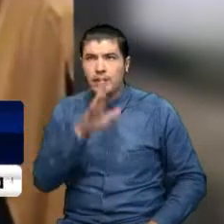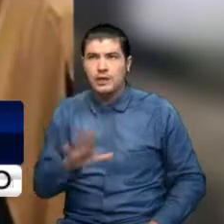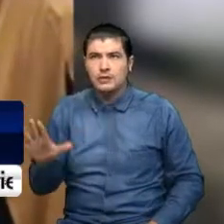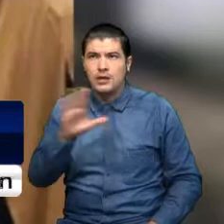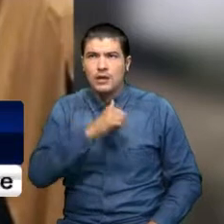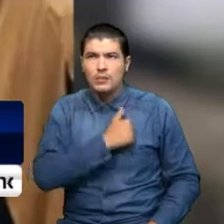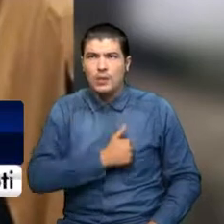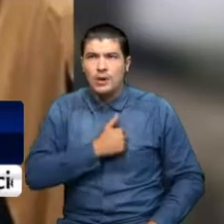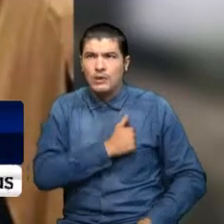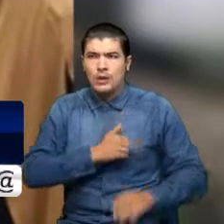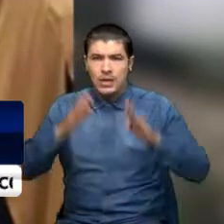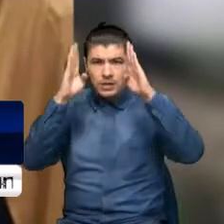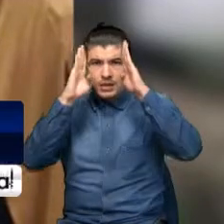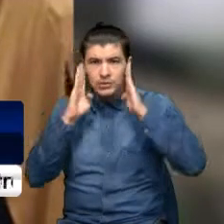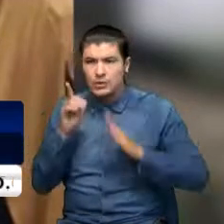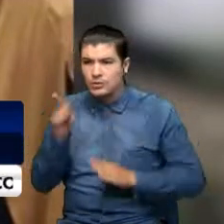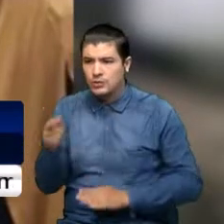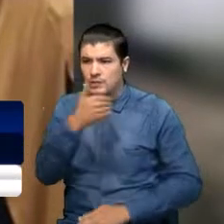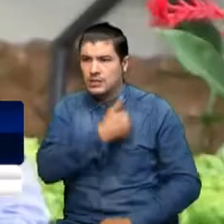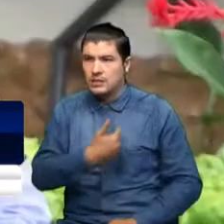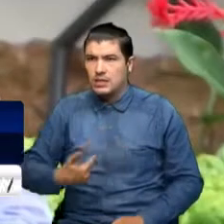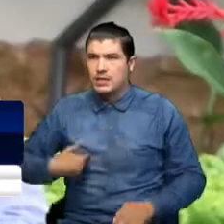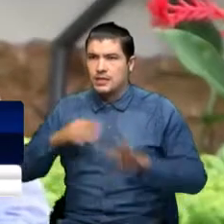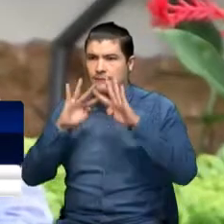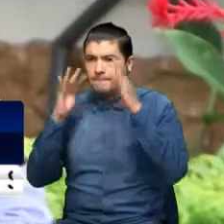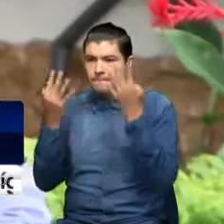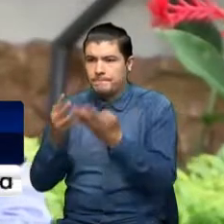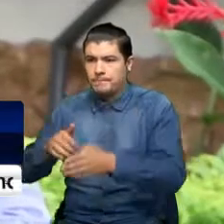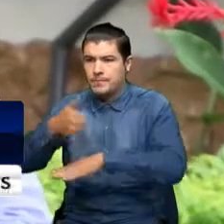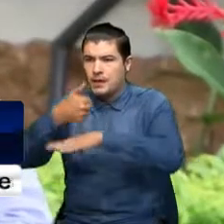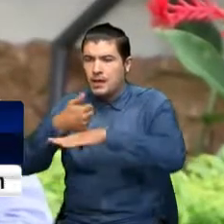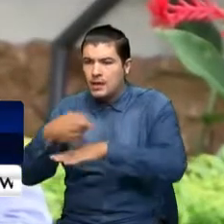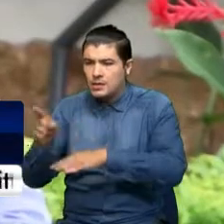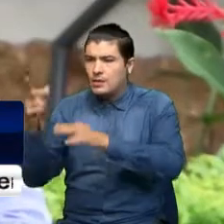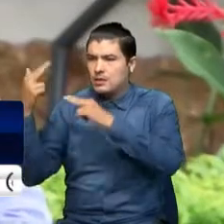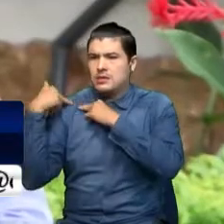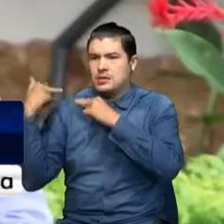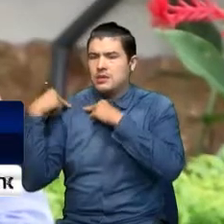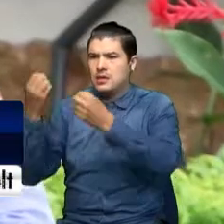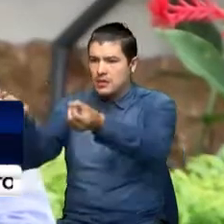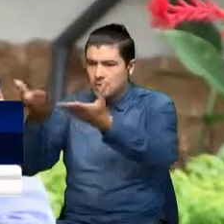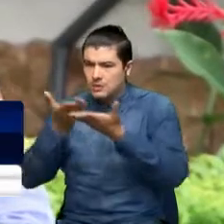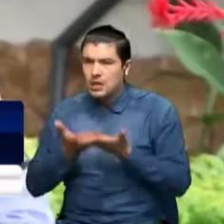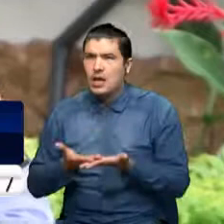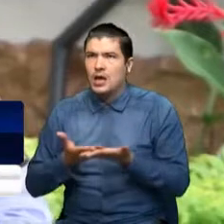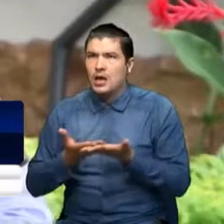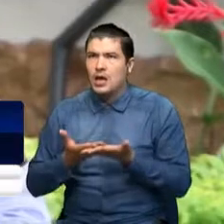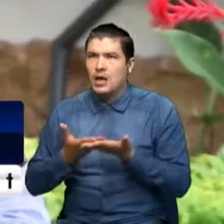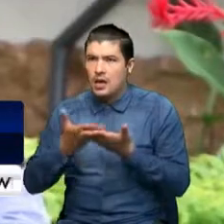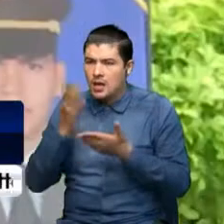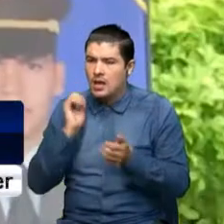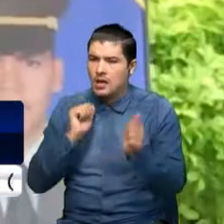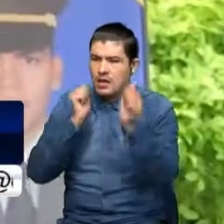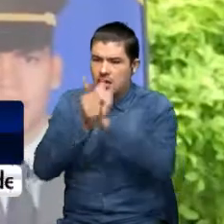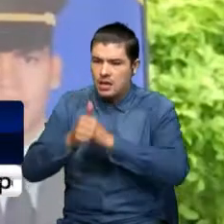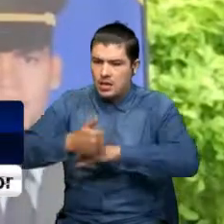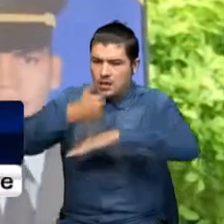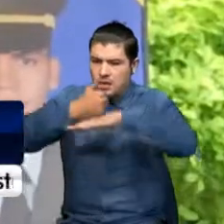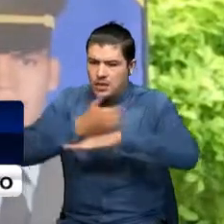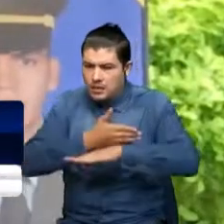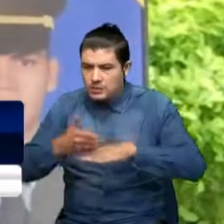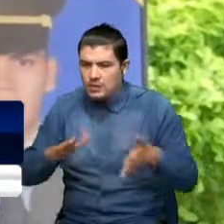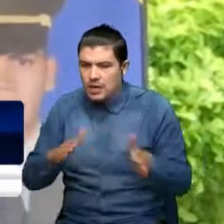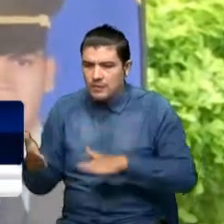señor presidente señores congresistas senadores ustedes son los que tienen la potestad para que nos den el ascenso póstumo a nuestros hijos